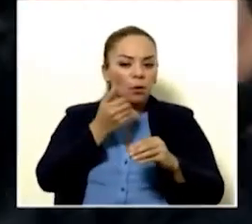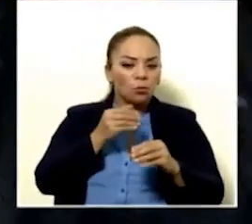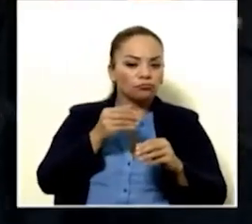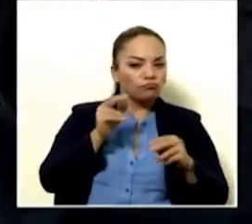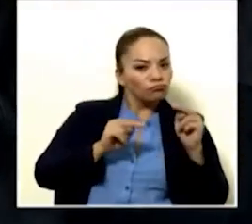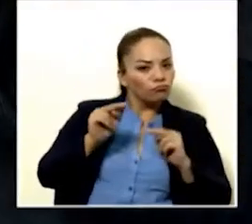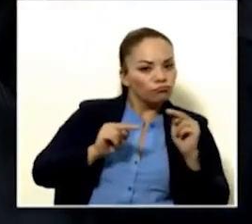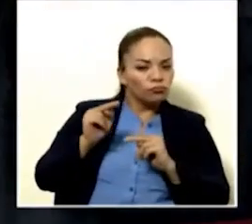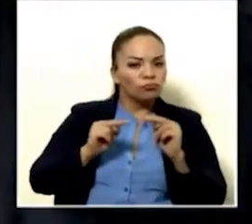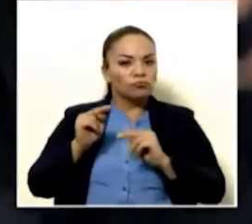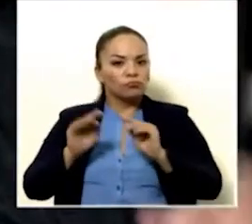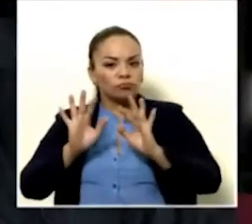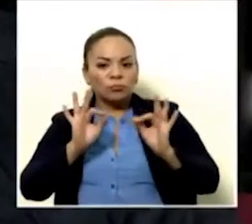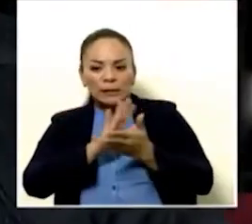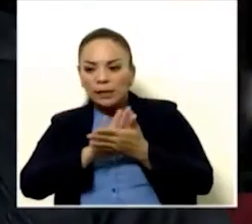tener una inversión integral.